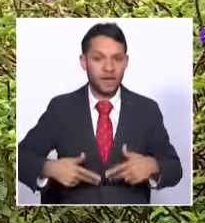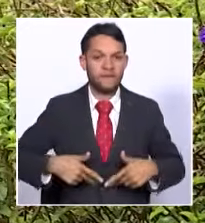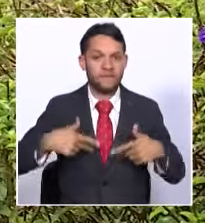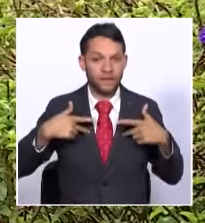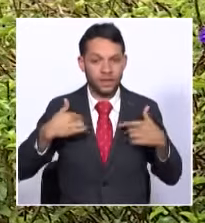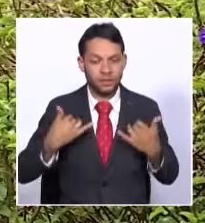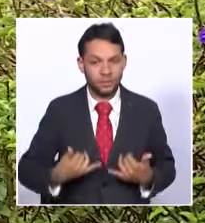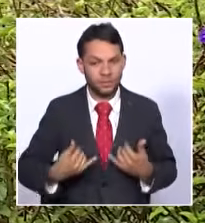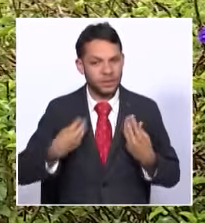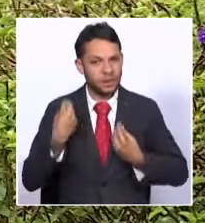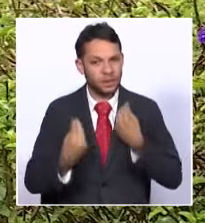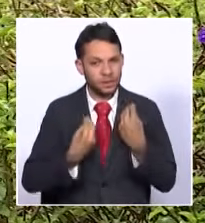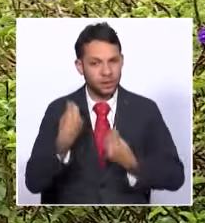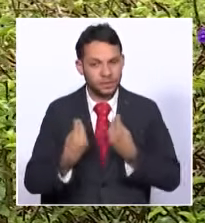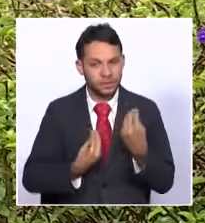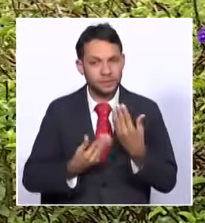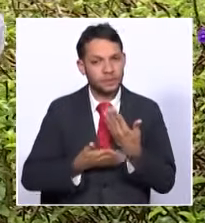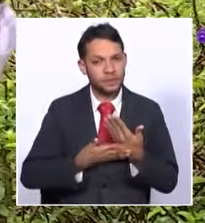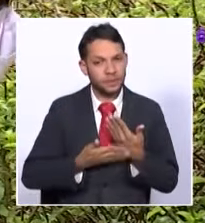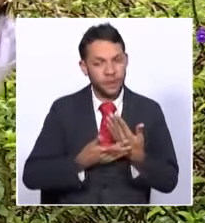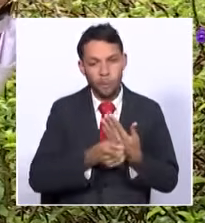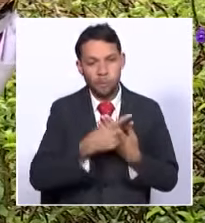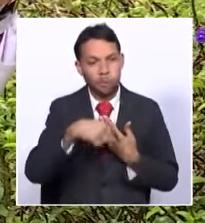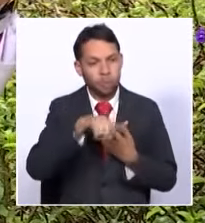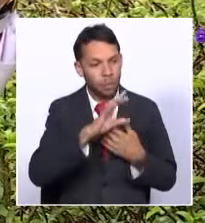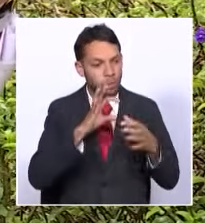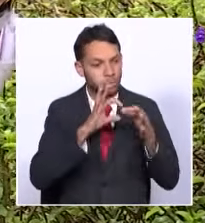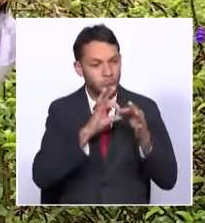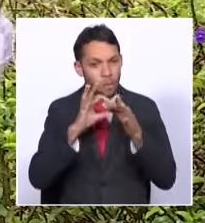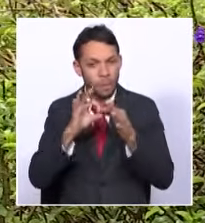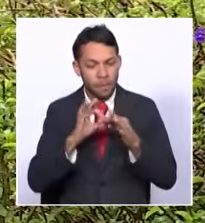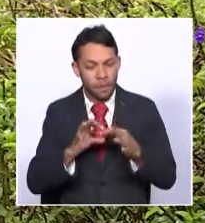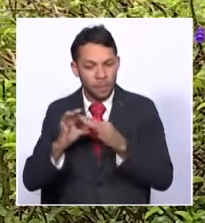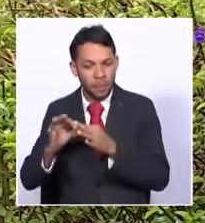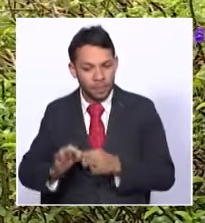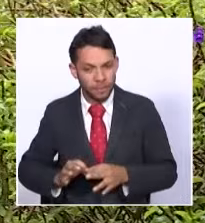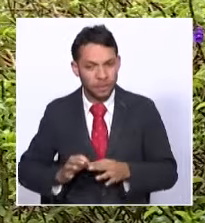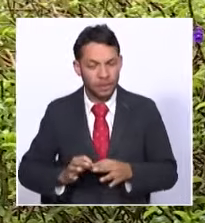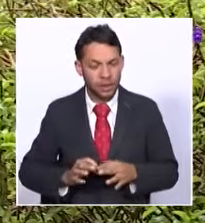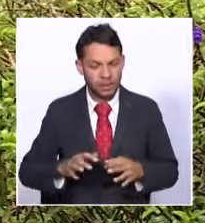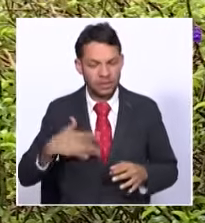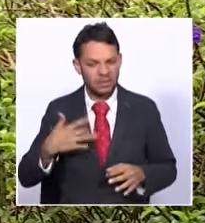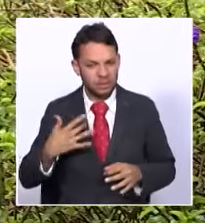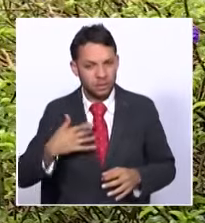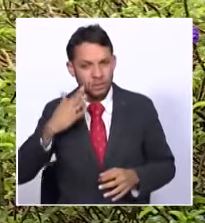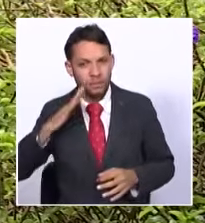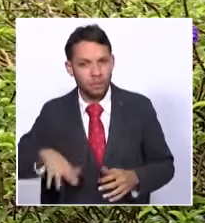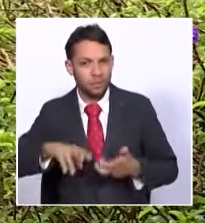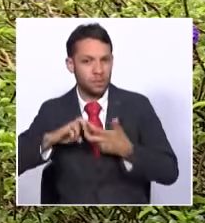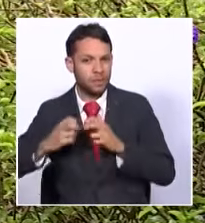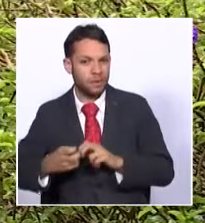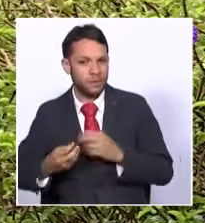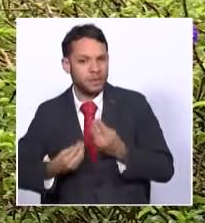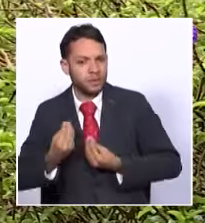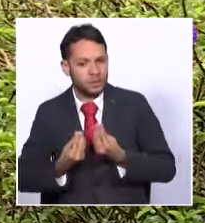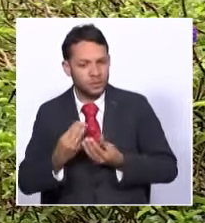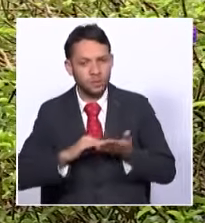cómo se debe realizar. Ese gran rompecabezas de síntomas para uno decir en un momento